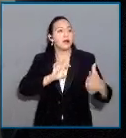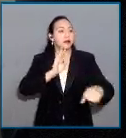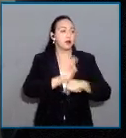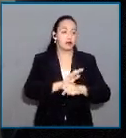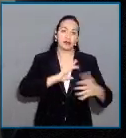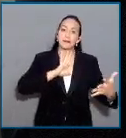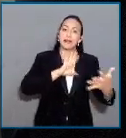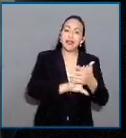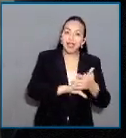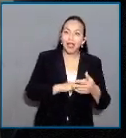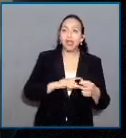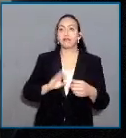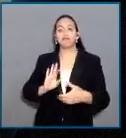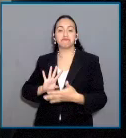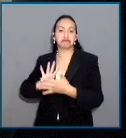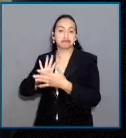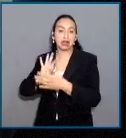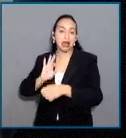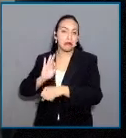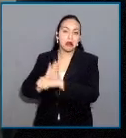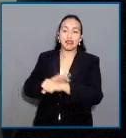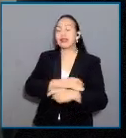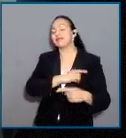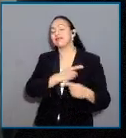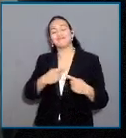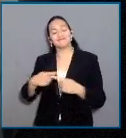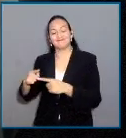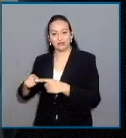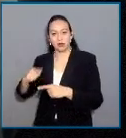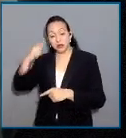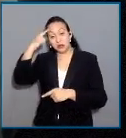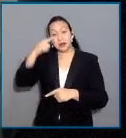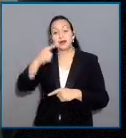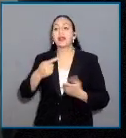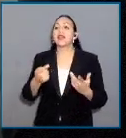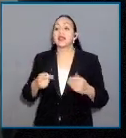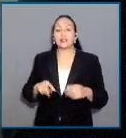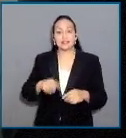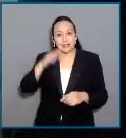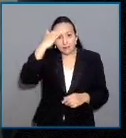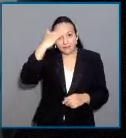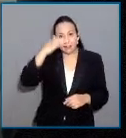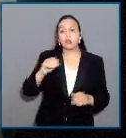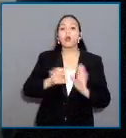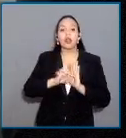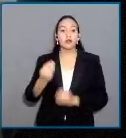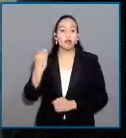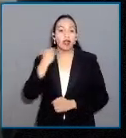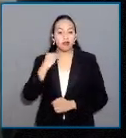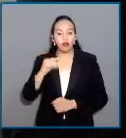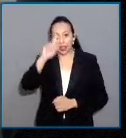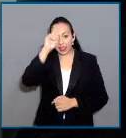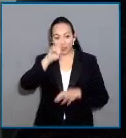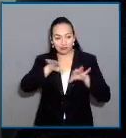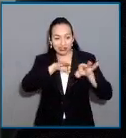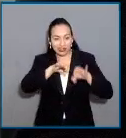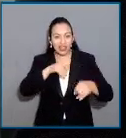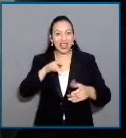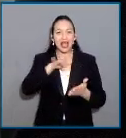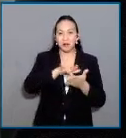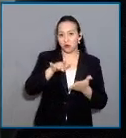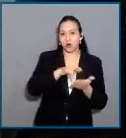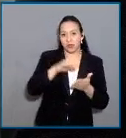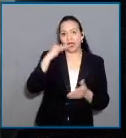materias, que haga realidad la homologación salarial de personas defensoras y fiscalías como está en la